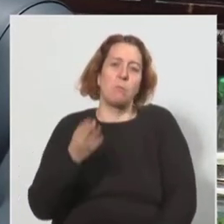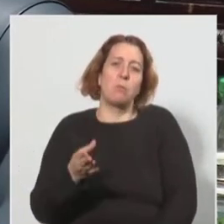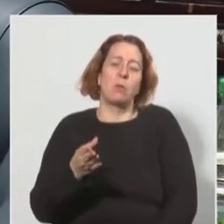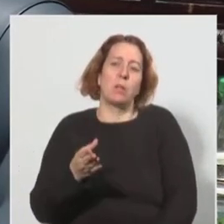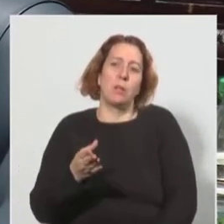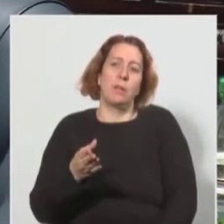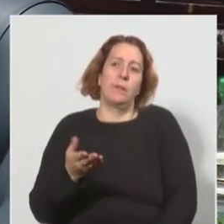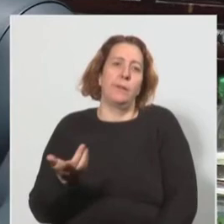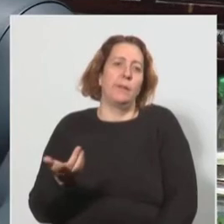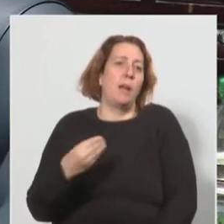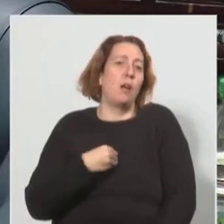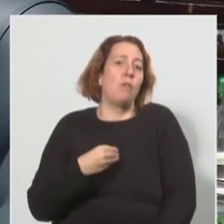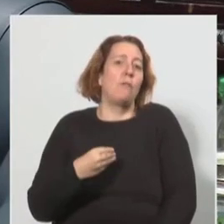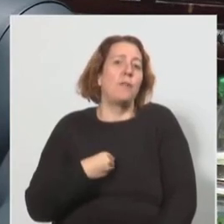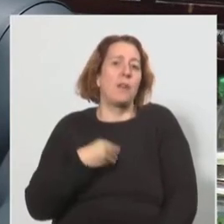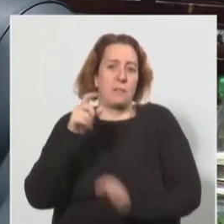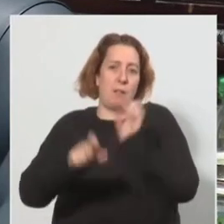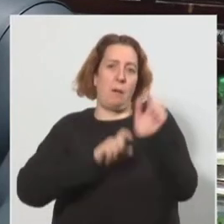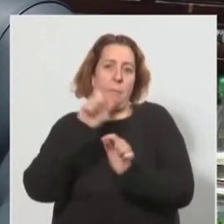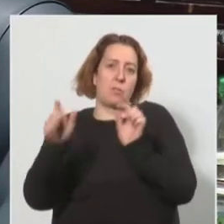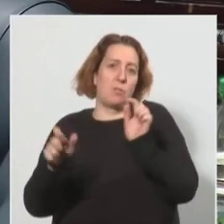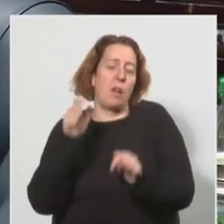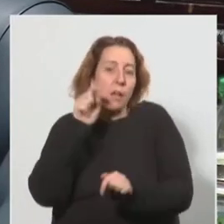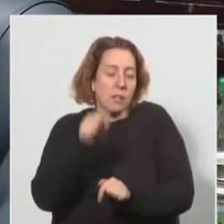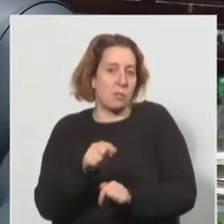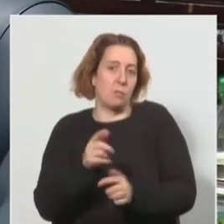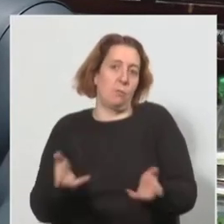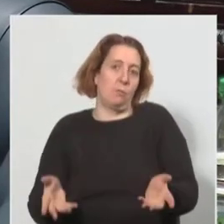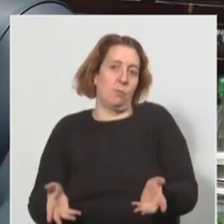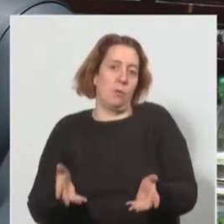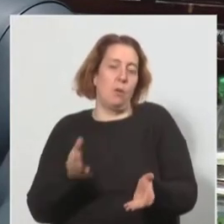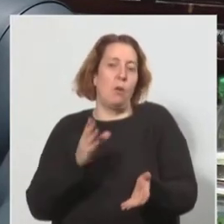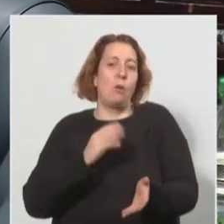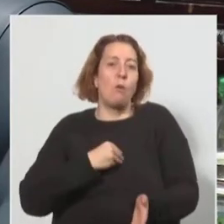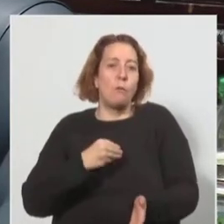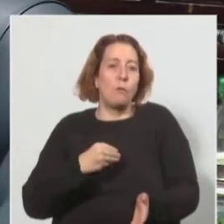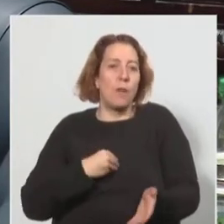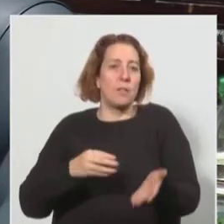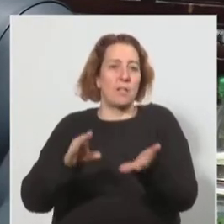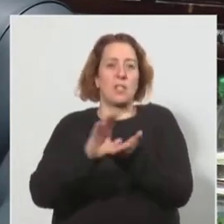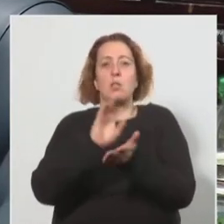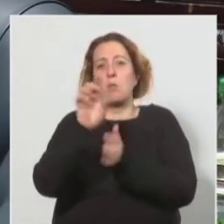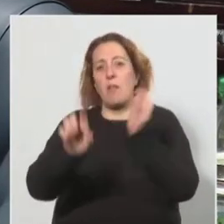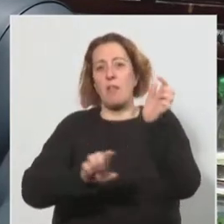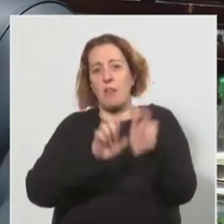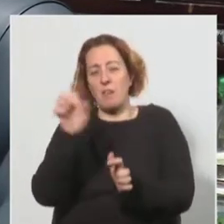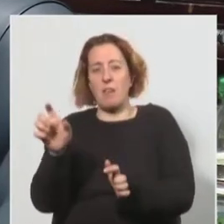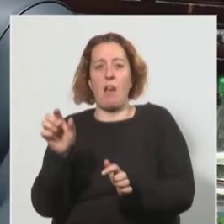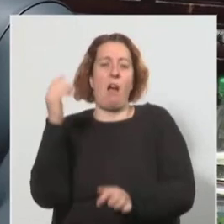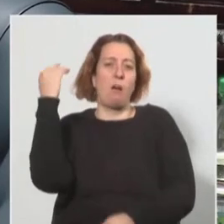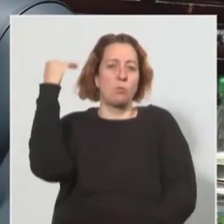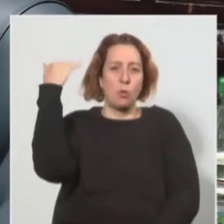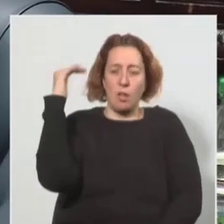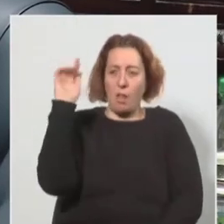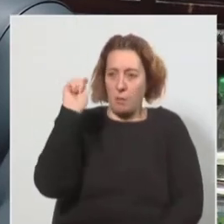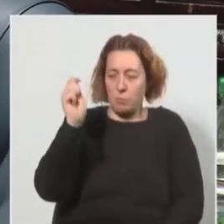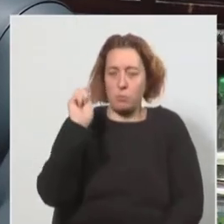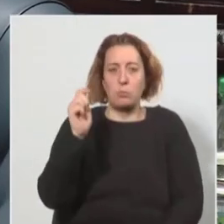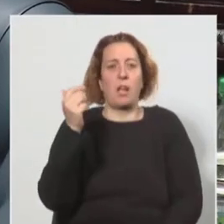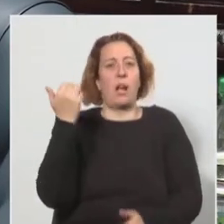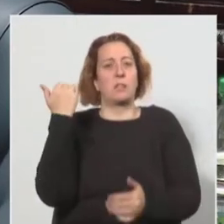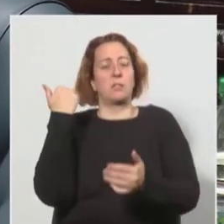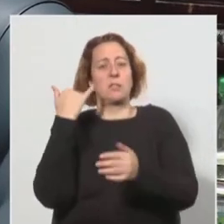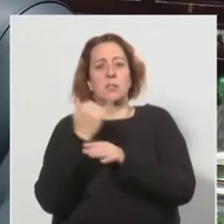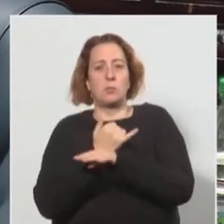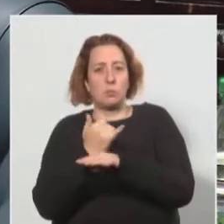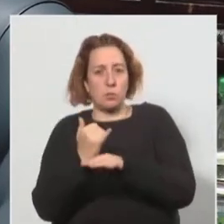está en juego es la confianza de la gente, de la ciudadanía, en las autoridades públicas, en la